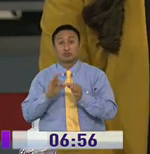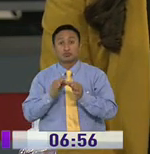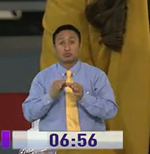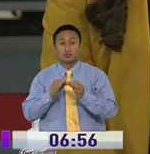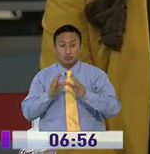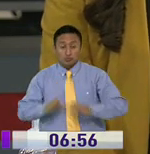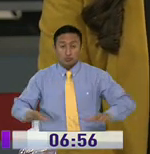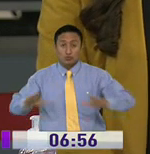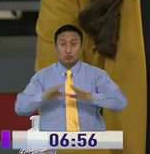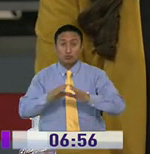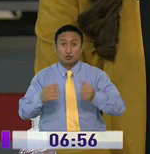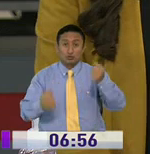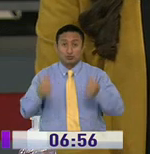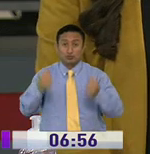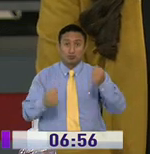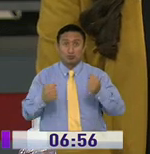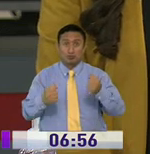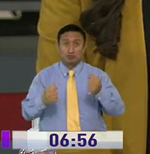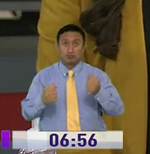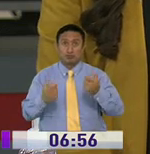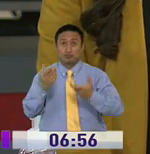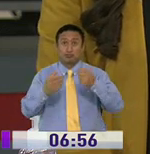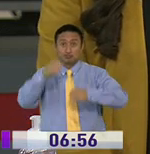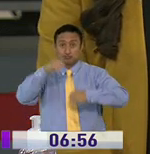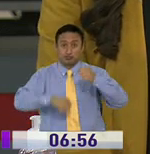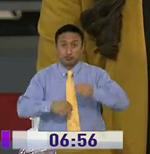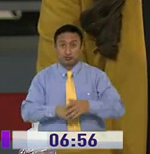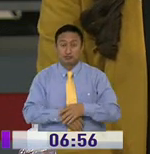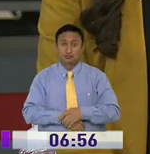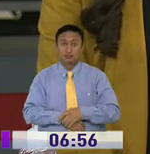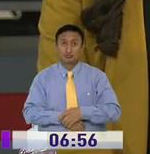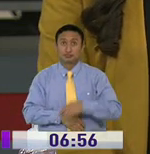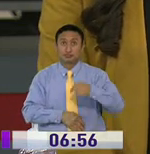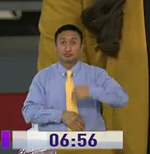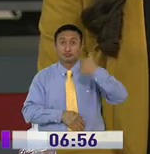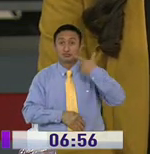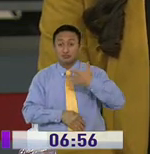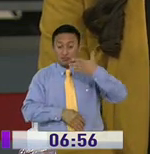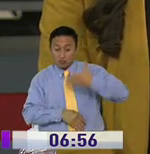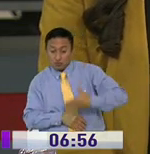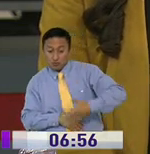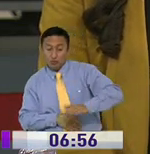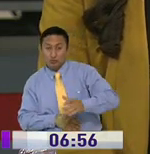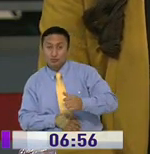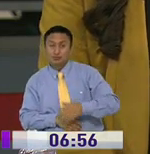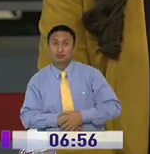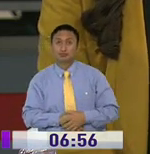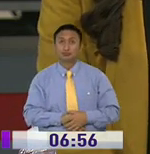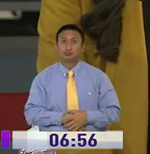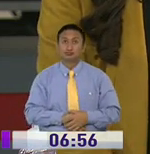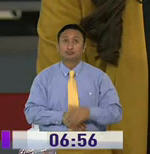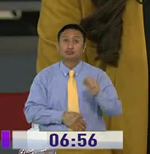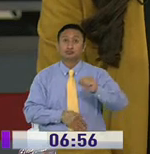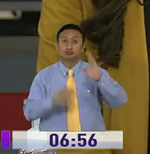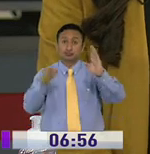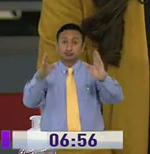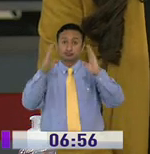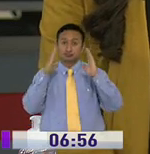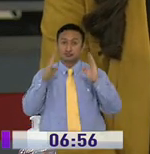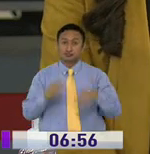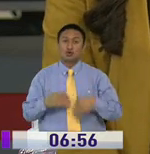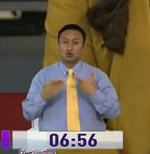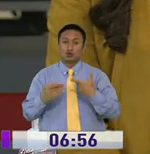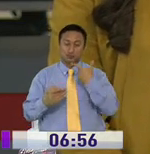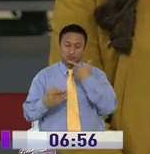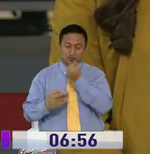para evitar que los vehículos sufran algún desperfeccionamiento durante el tiempo que permanezcan estacionados. Ponga atención a